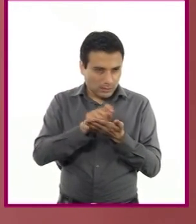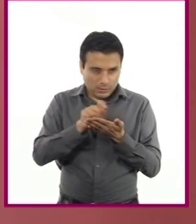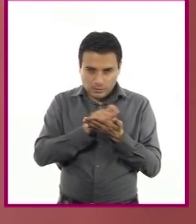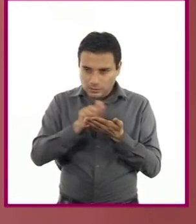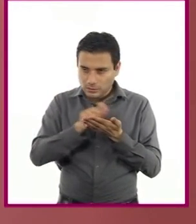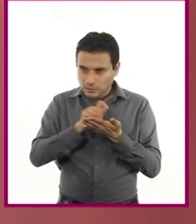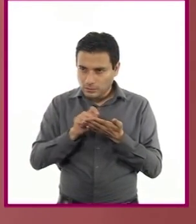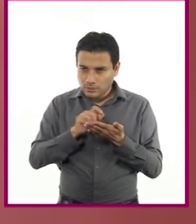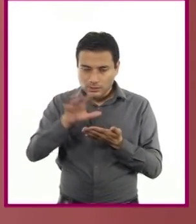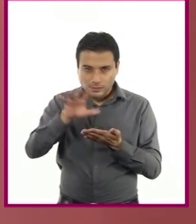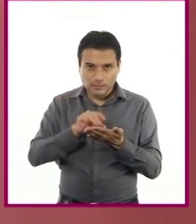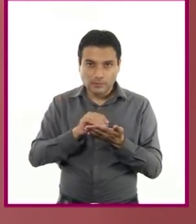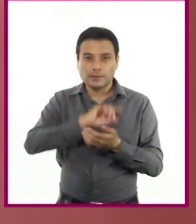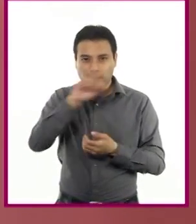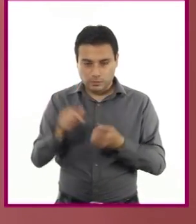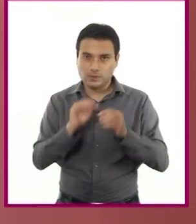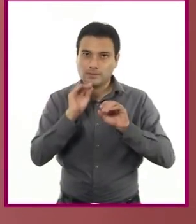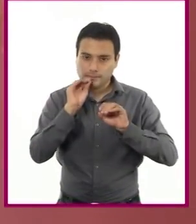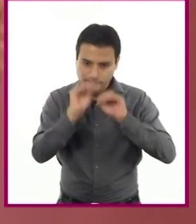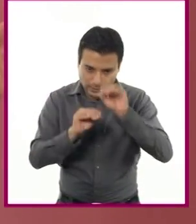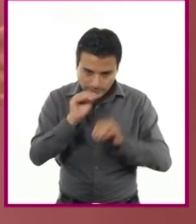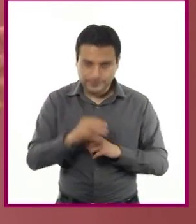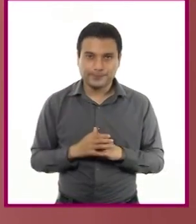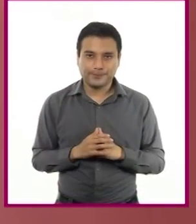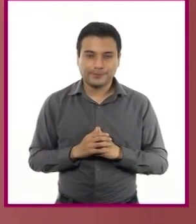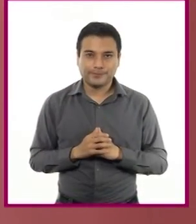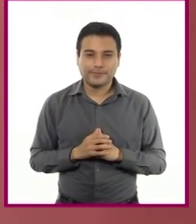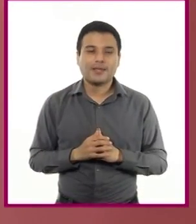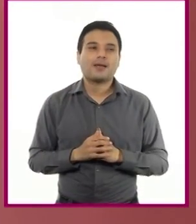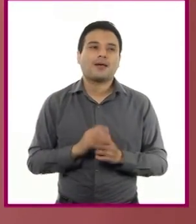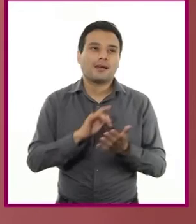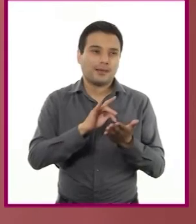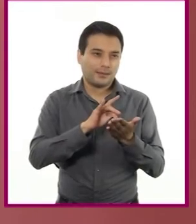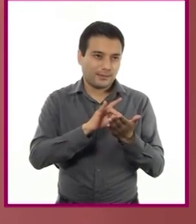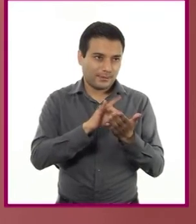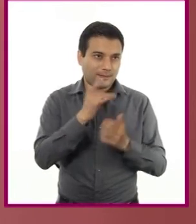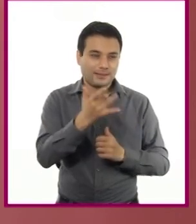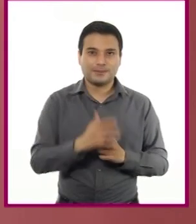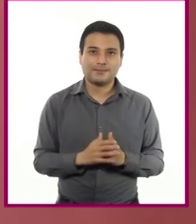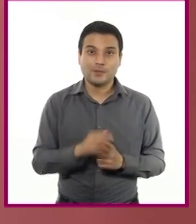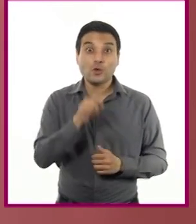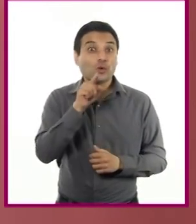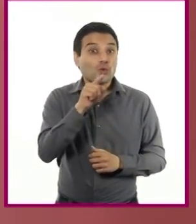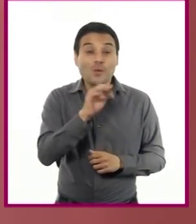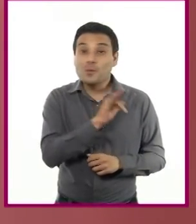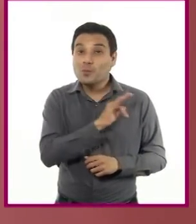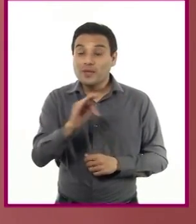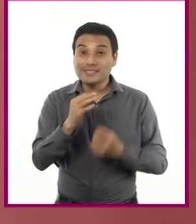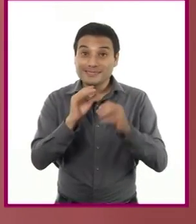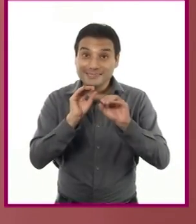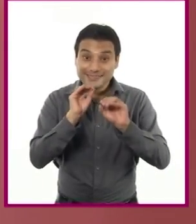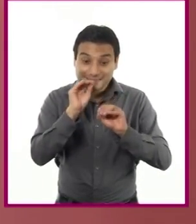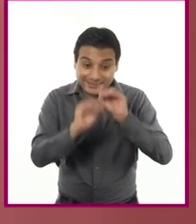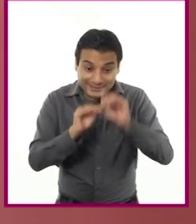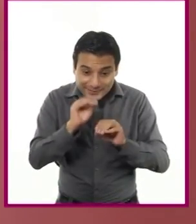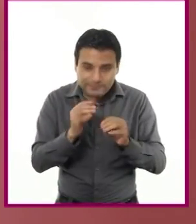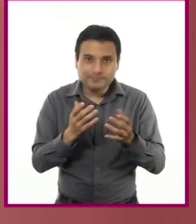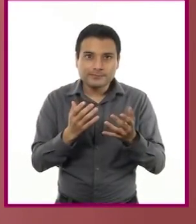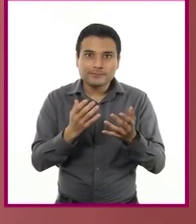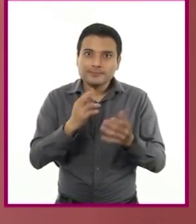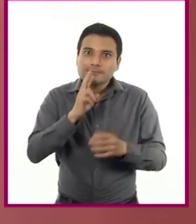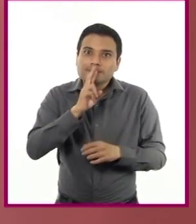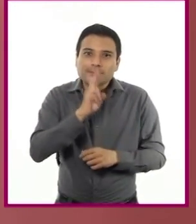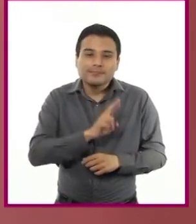maestra. Ahora podremos sacar mayor provecho a los apuntes y hasta será más fácil localizar rápidamente